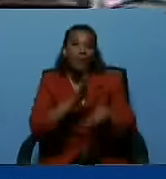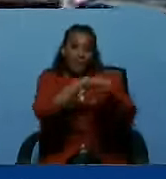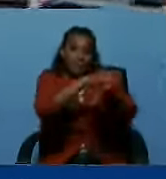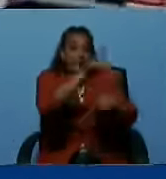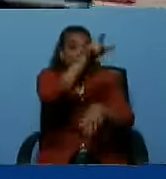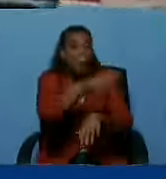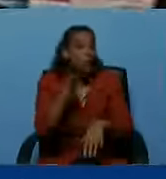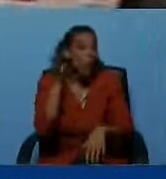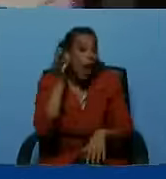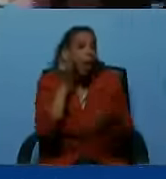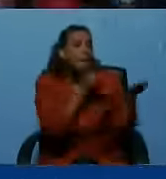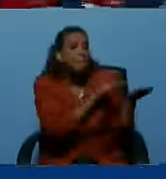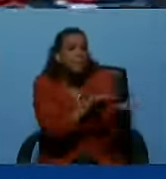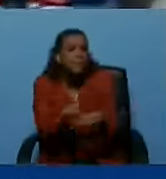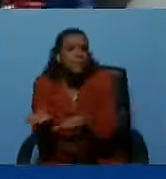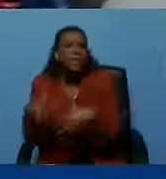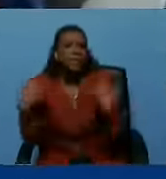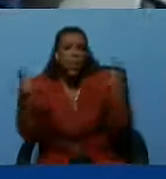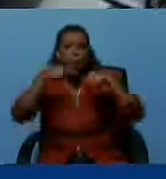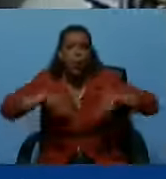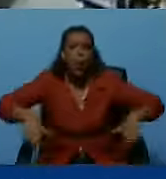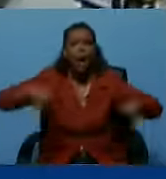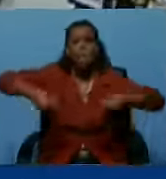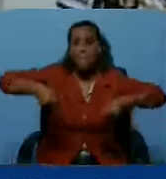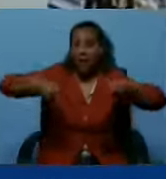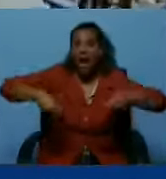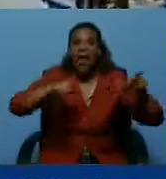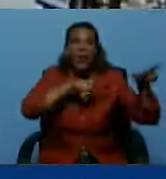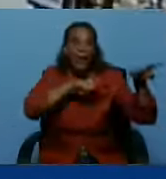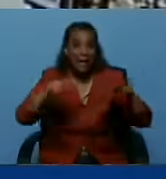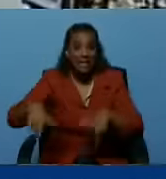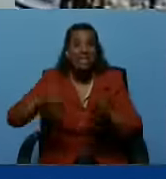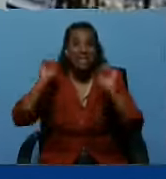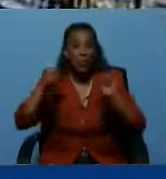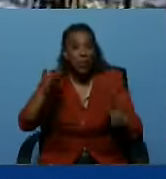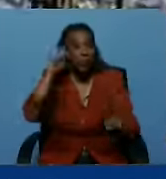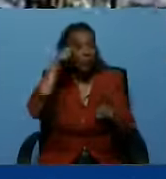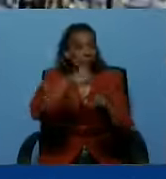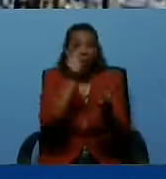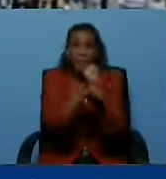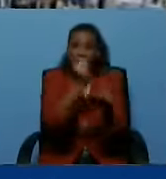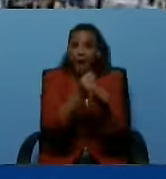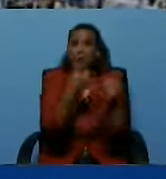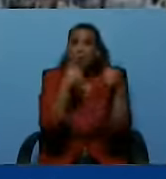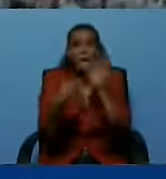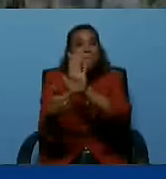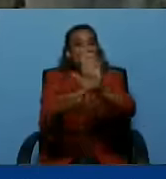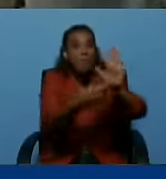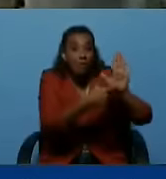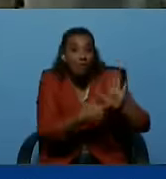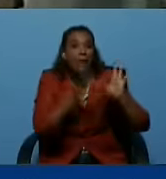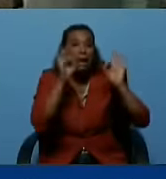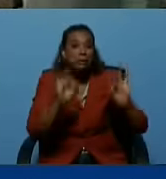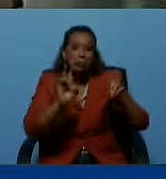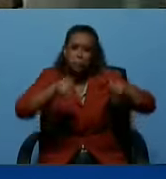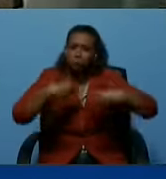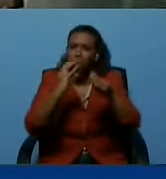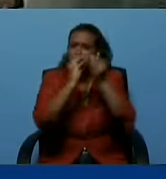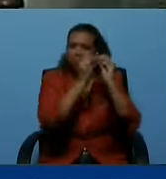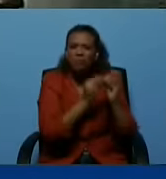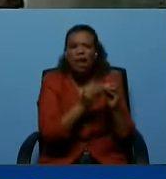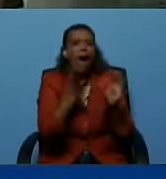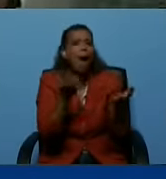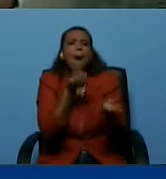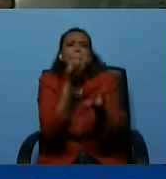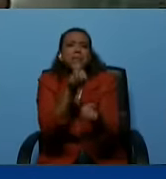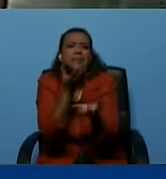la invitación a este mercado donde ya estamos trabajando, donde ya estamos mostrando y ¿qué